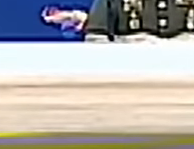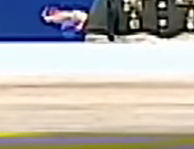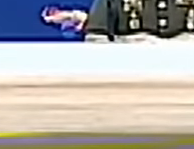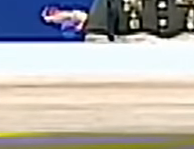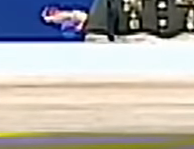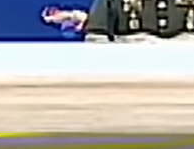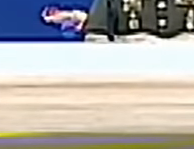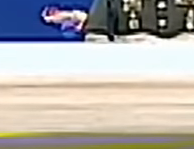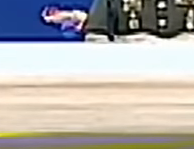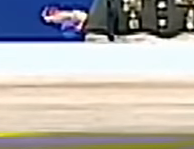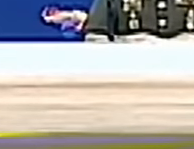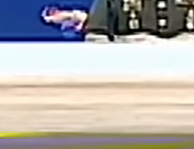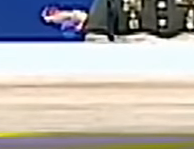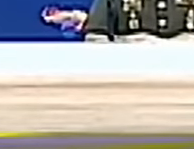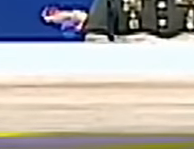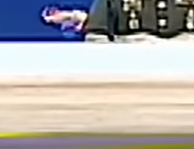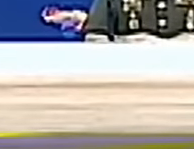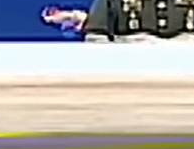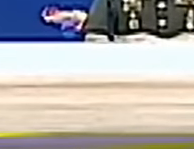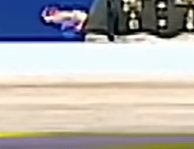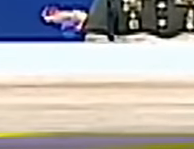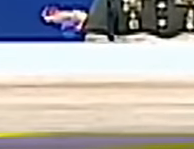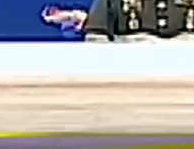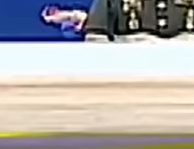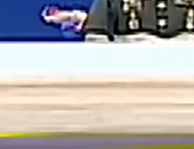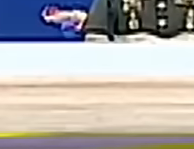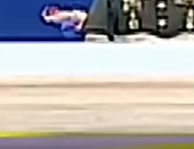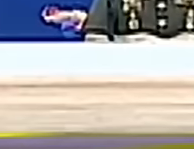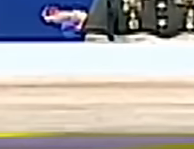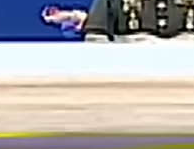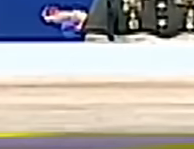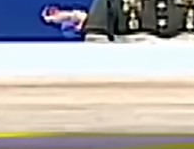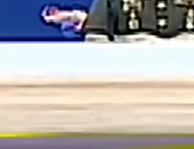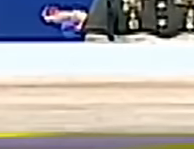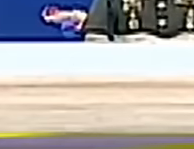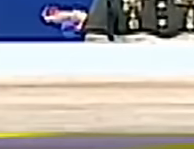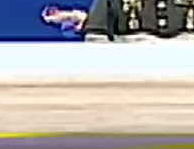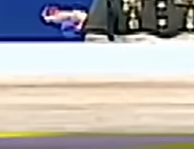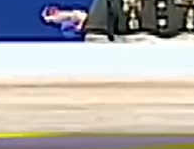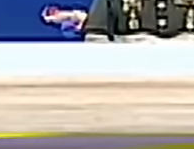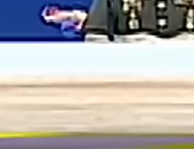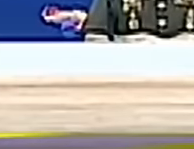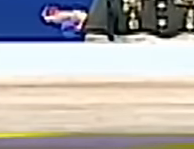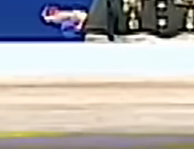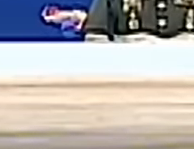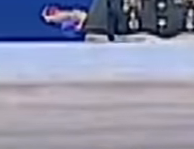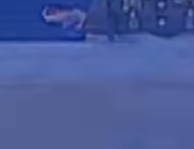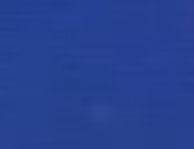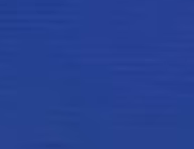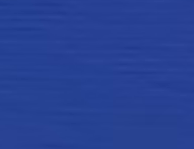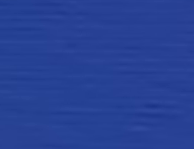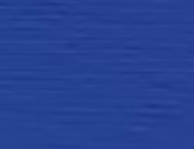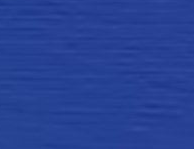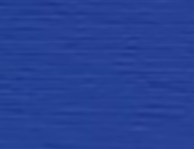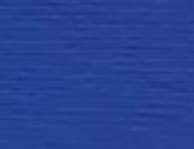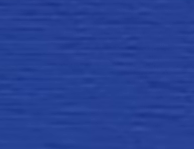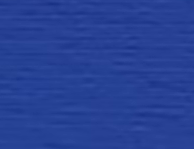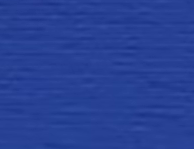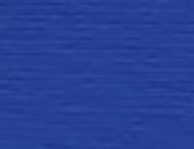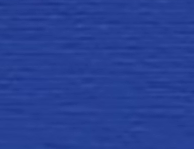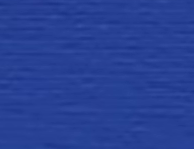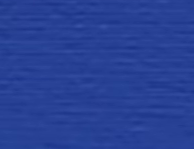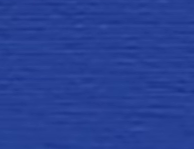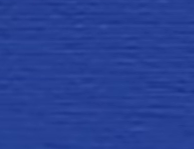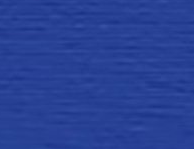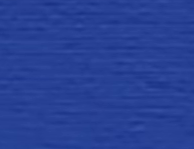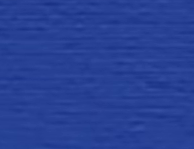en controversia. Y de inmediato, pues, nuestra Armada Bolivariana reaccionó con su mística, con su transparencia,